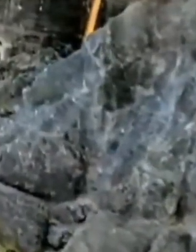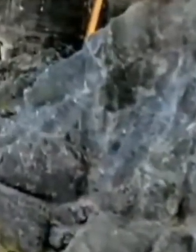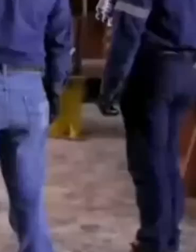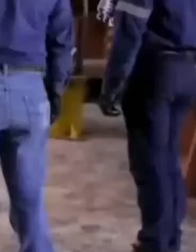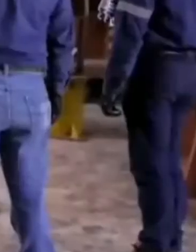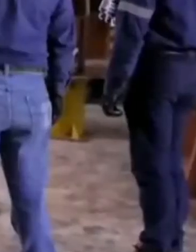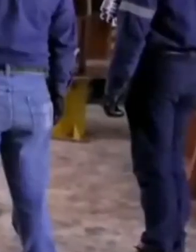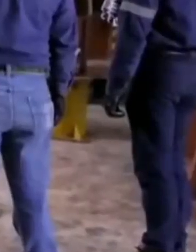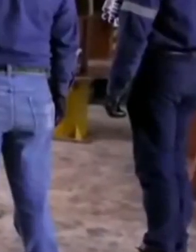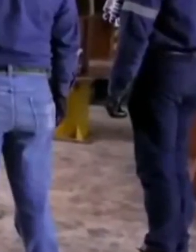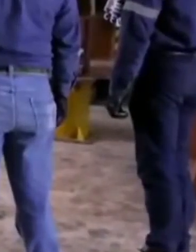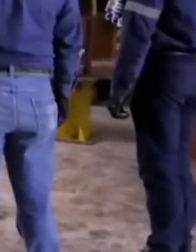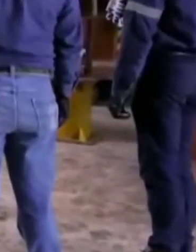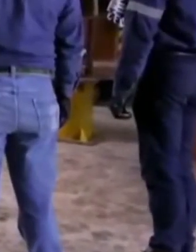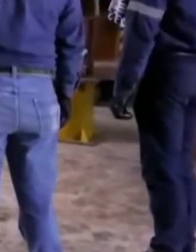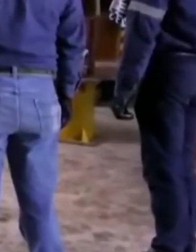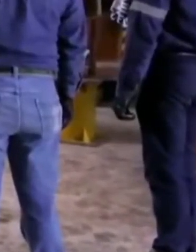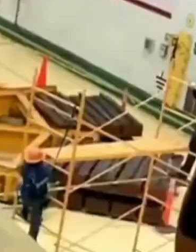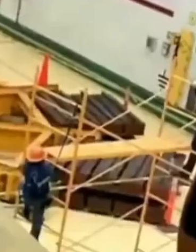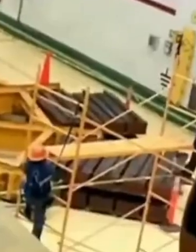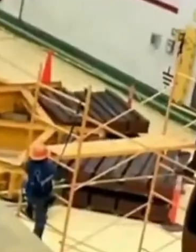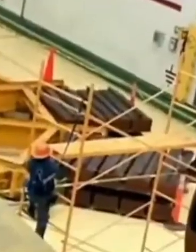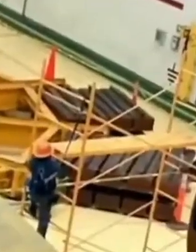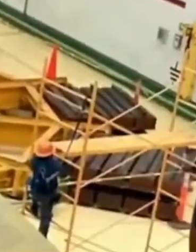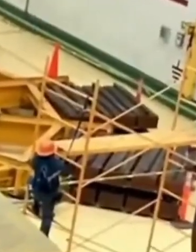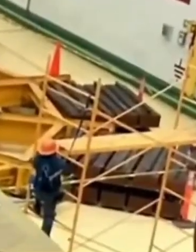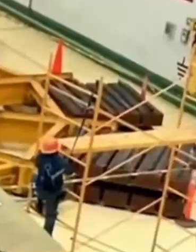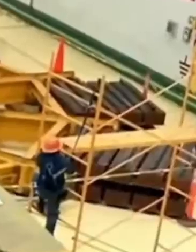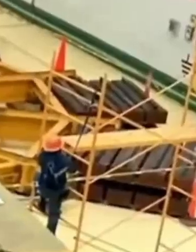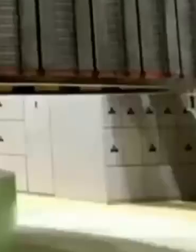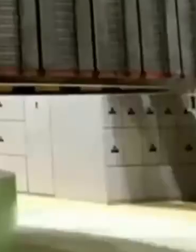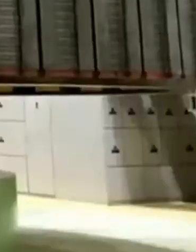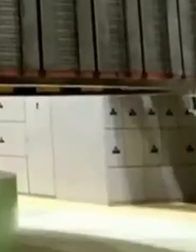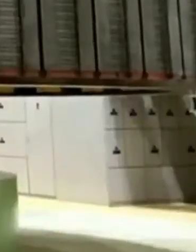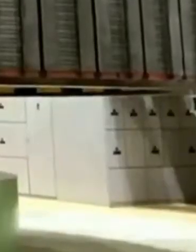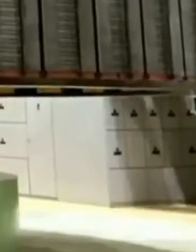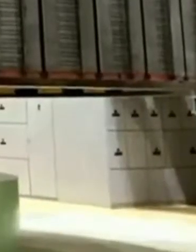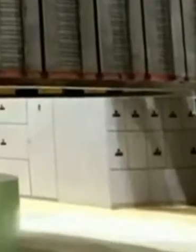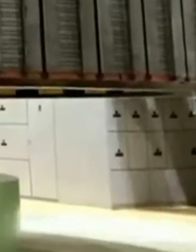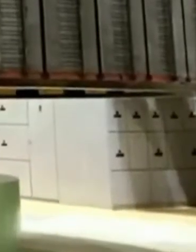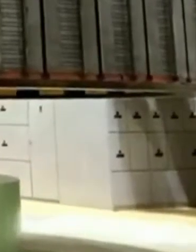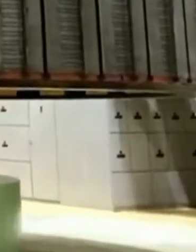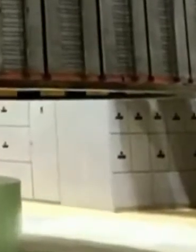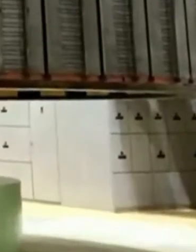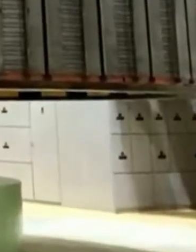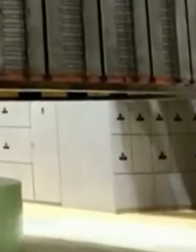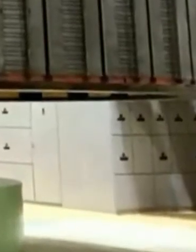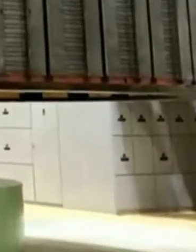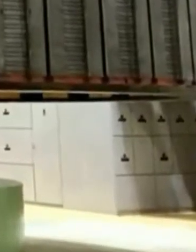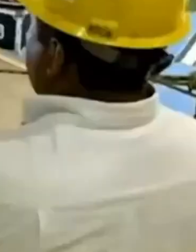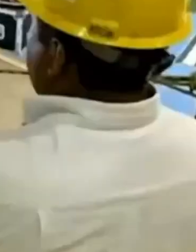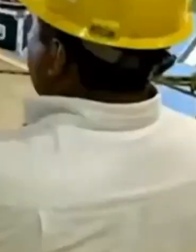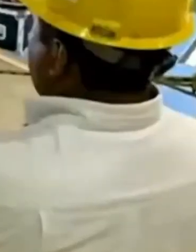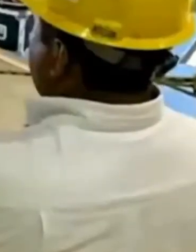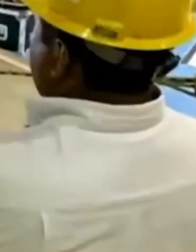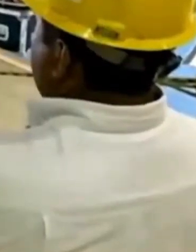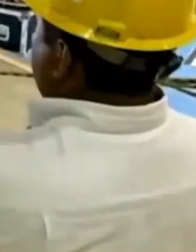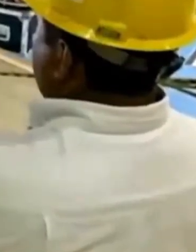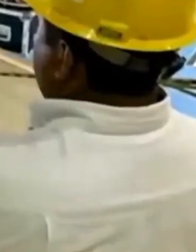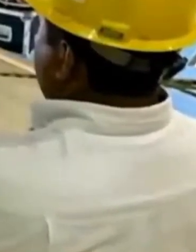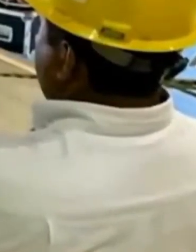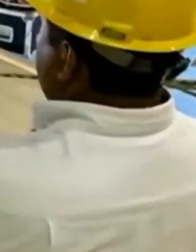físico 92%. El Caracol, avance físico 83%.